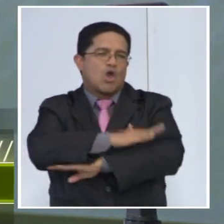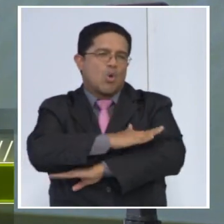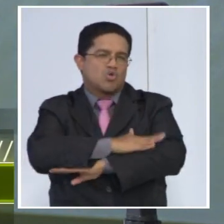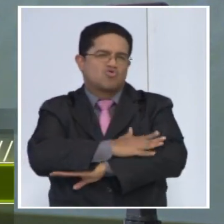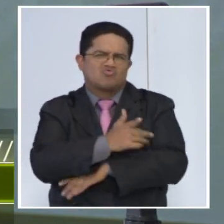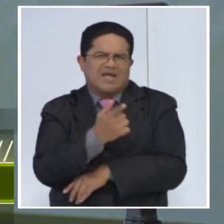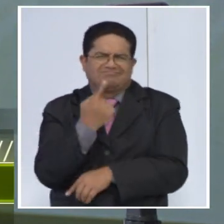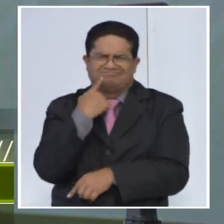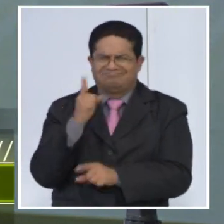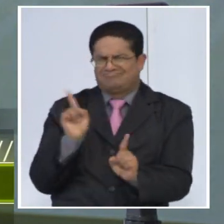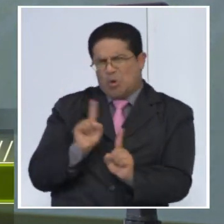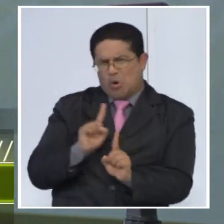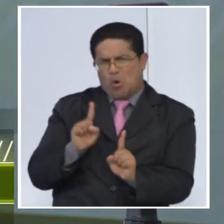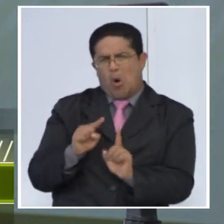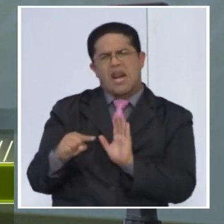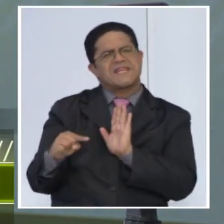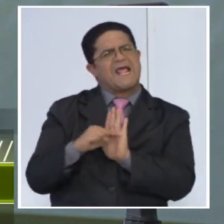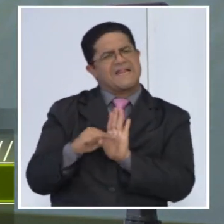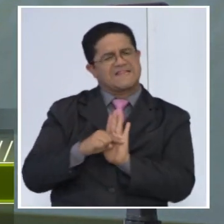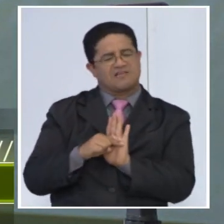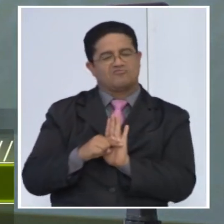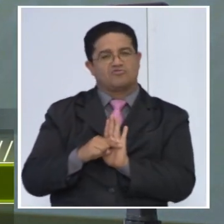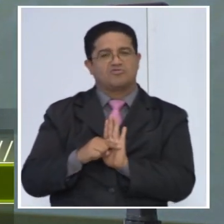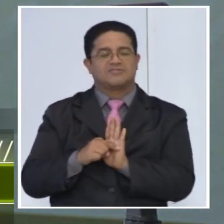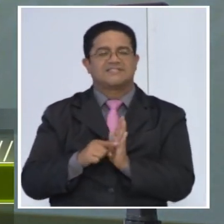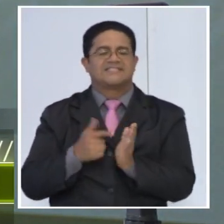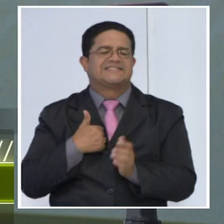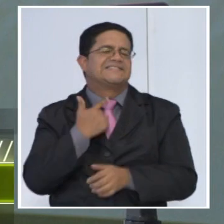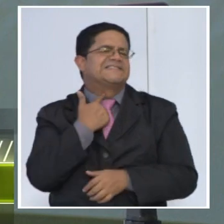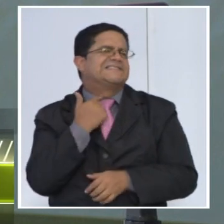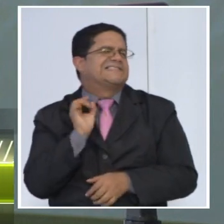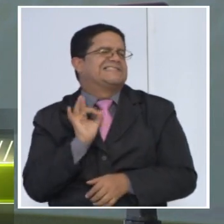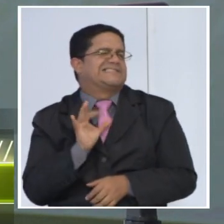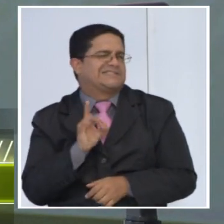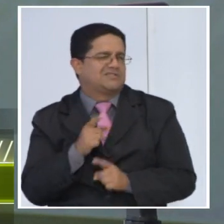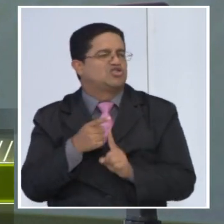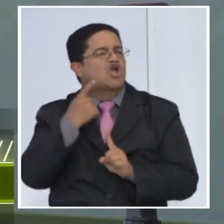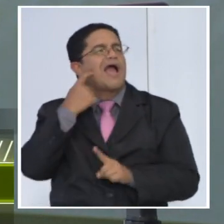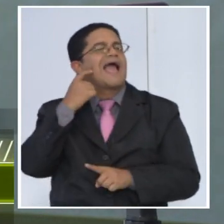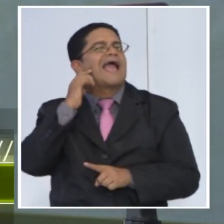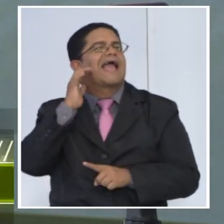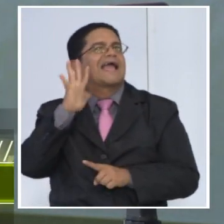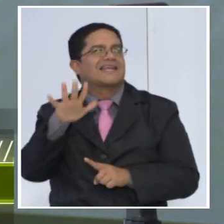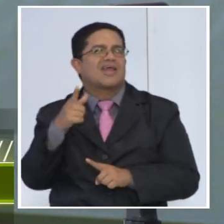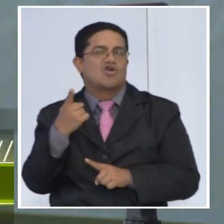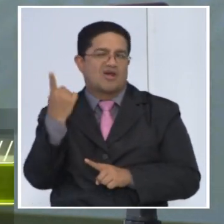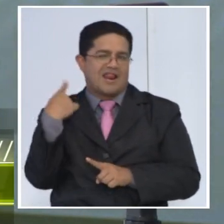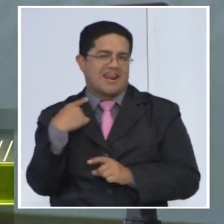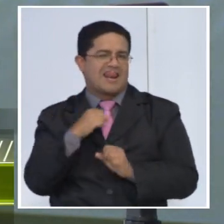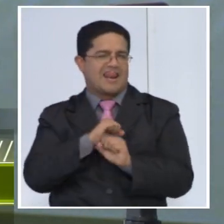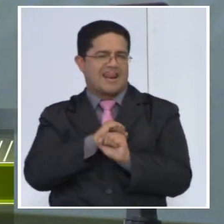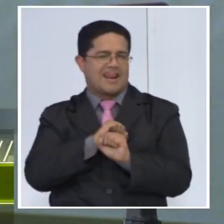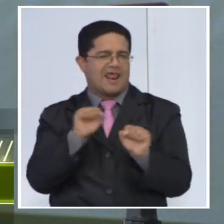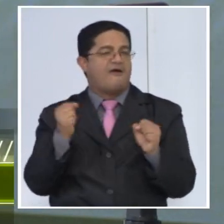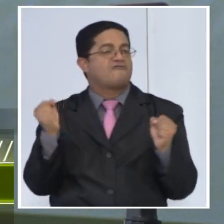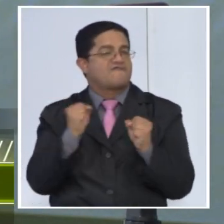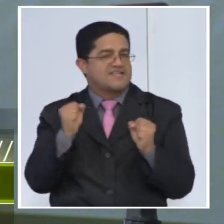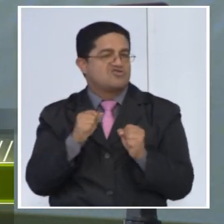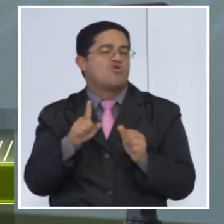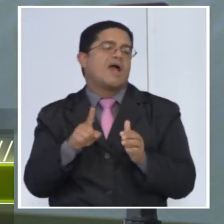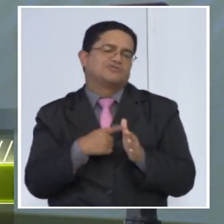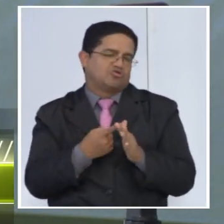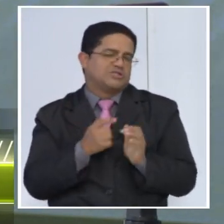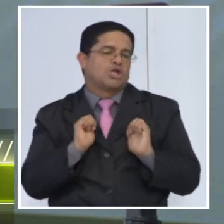negar. Entonces, bueno, me molesta la garganta ahorita, pero yo creo que es que hizo frío en la mañana y por eso me duele